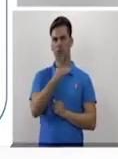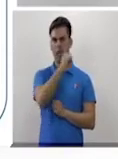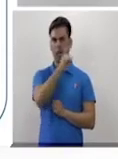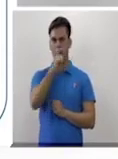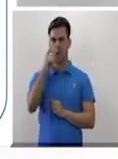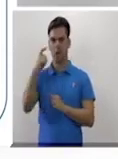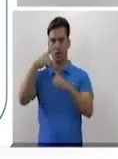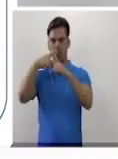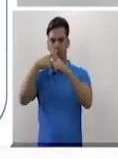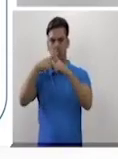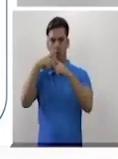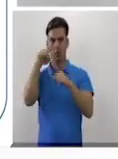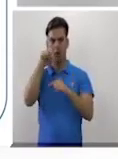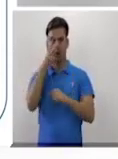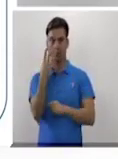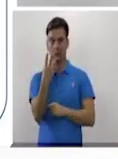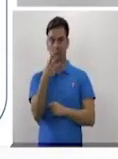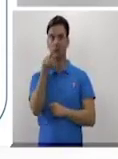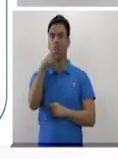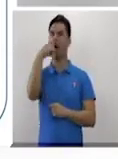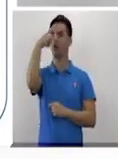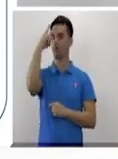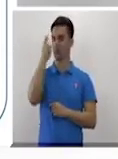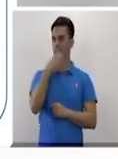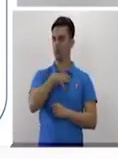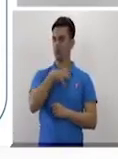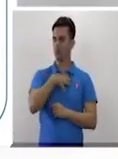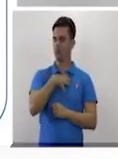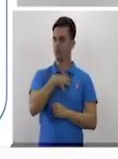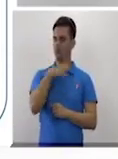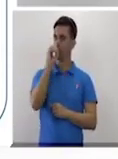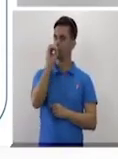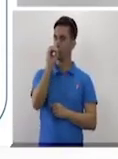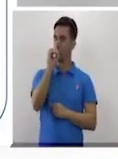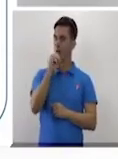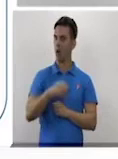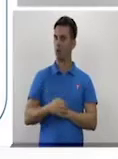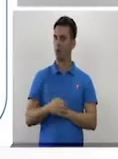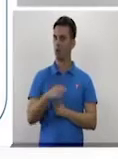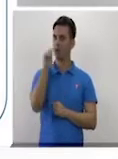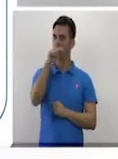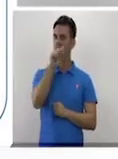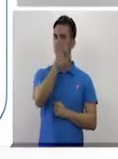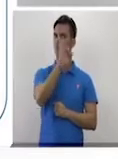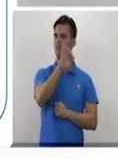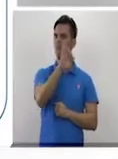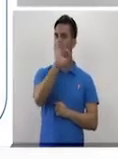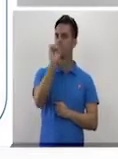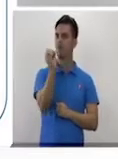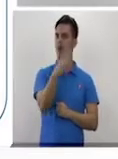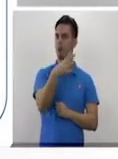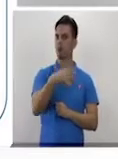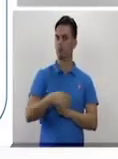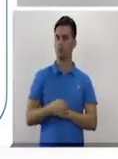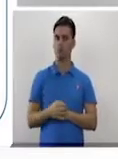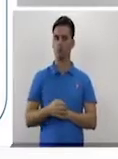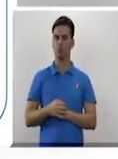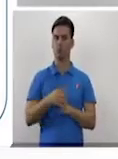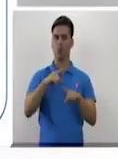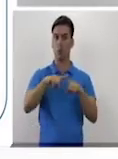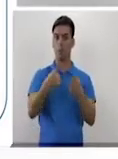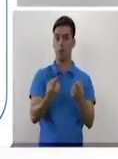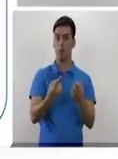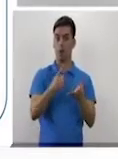3 sí. Entonces, si tiene 0, la proposición es falsa. ¿Por qué? Porque el 0